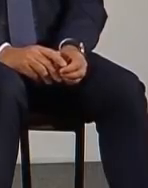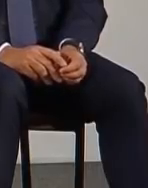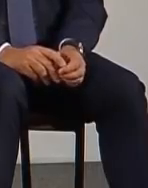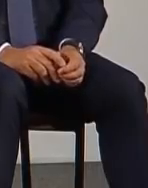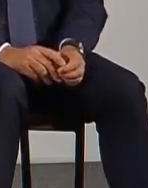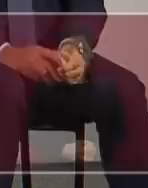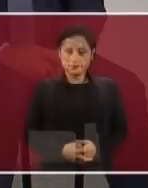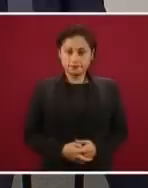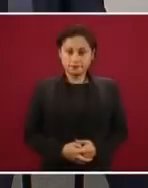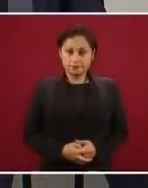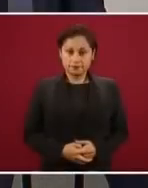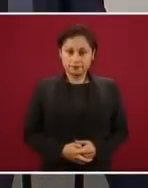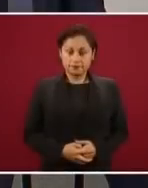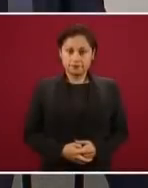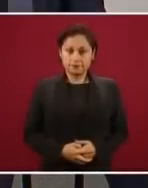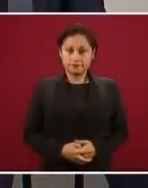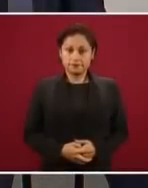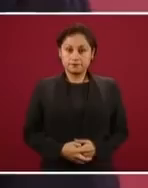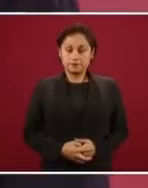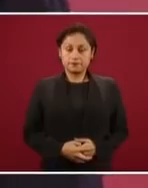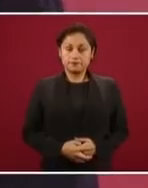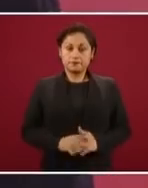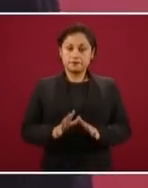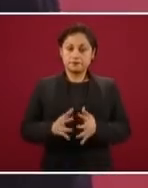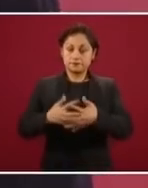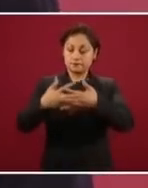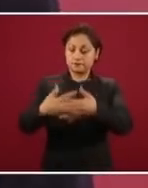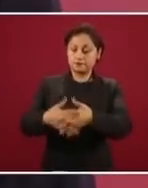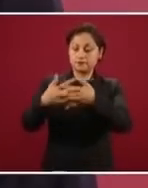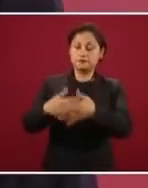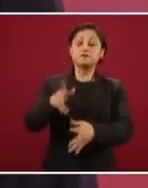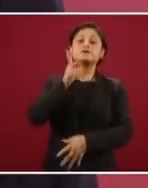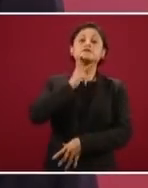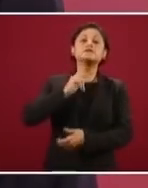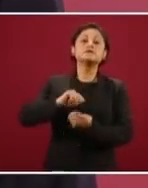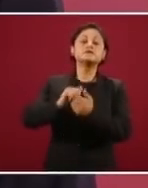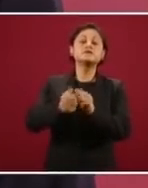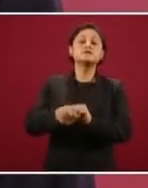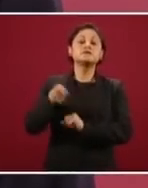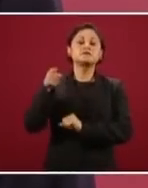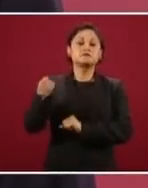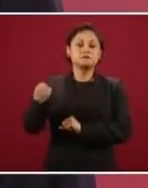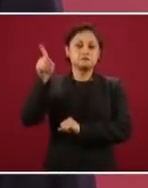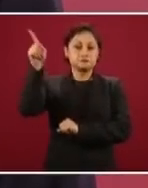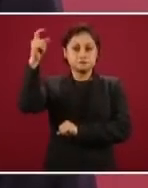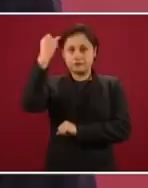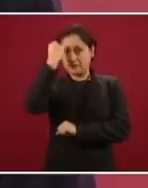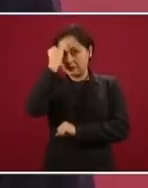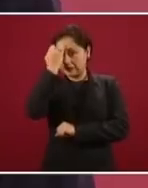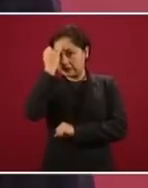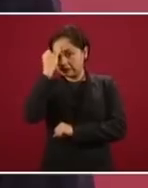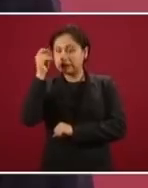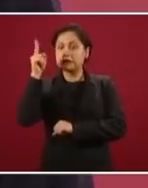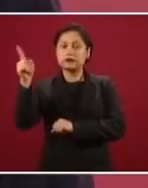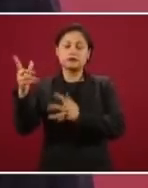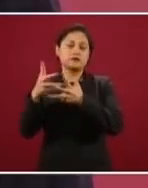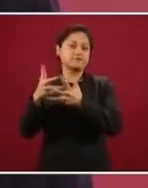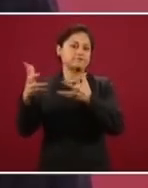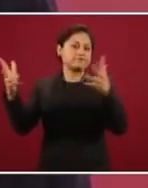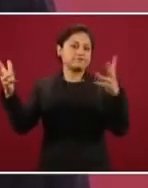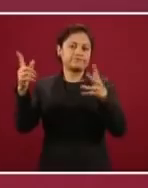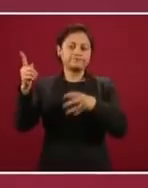hace relativamente poco la refinería más grande del mundo tienen una muy buena experiencia